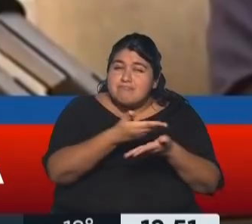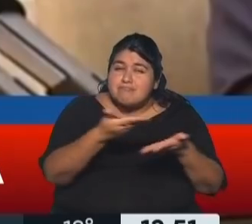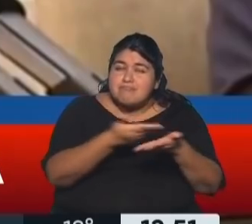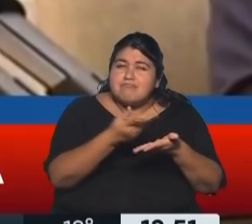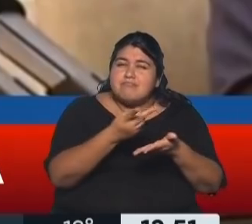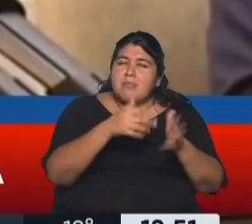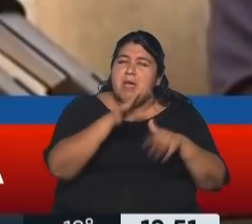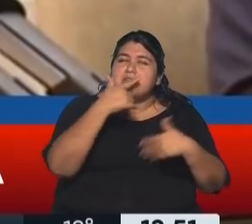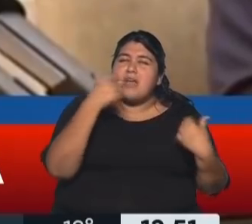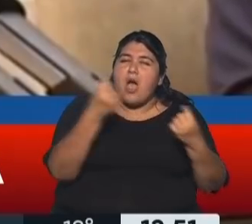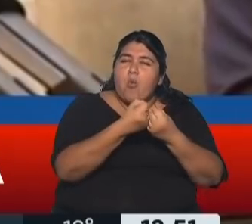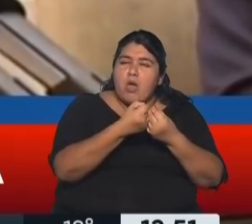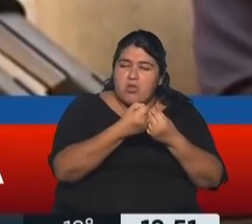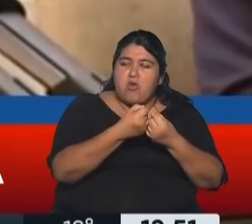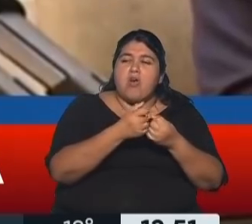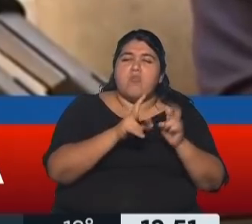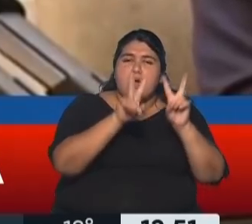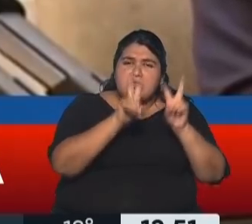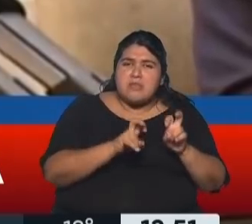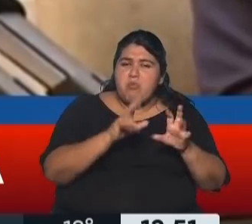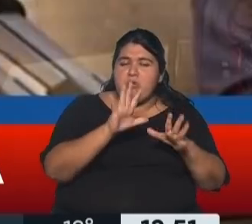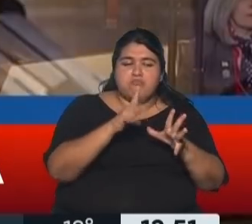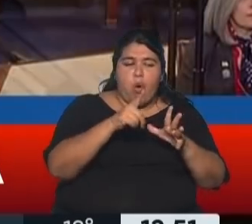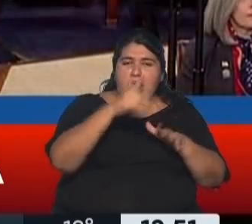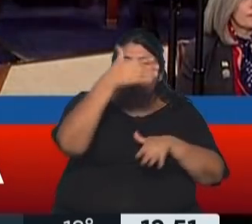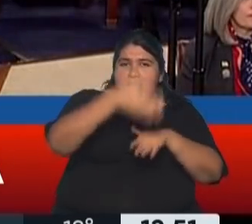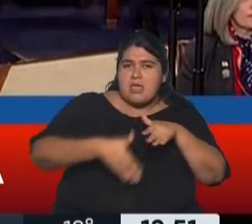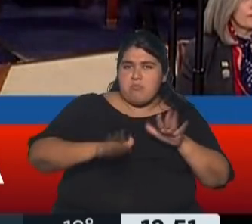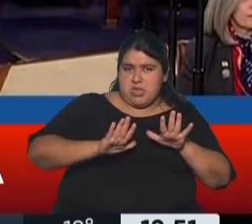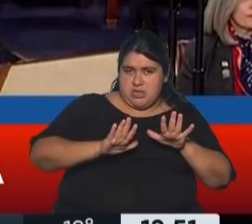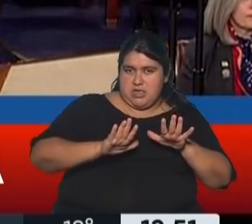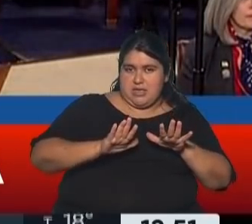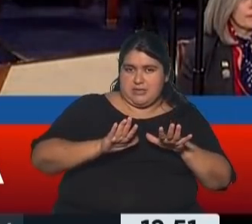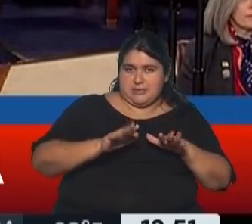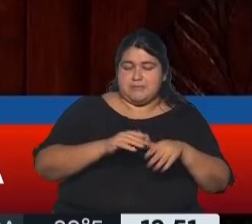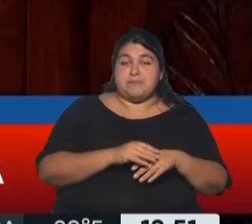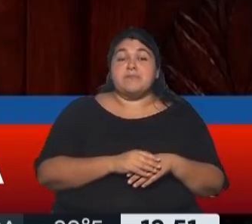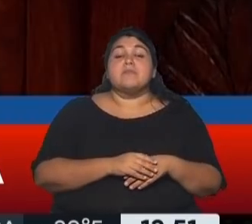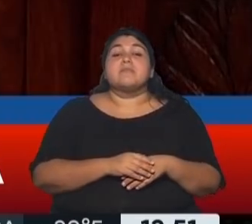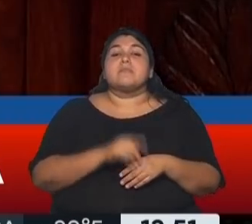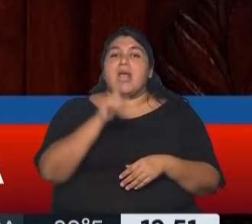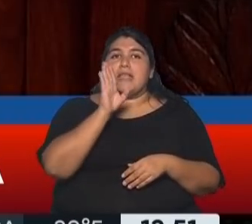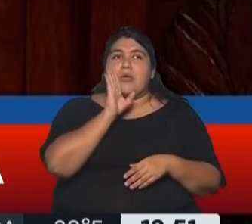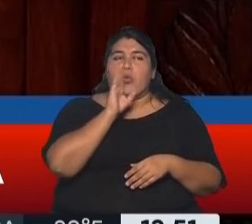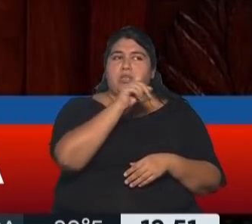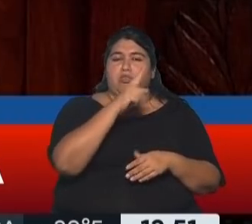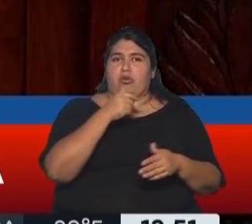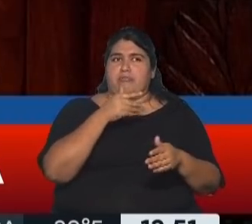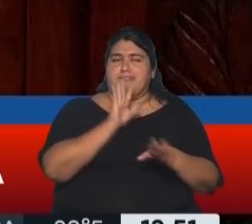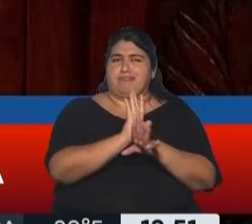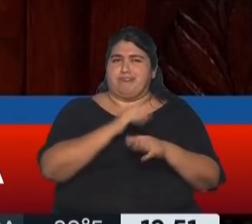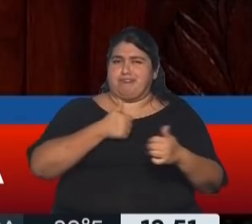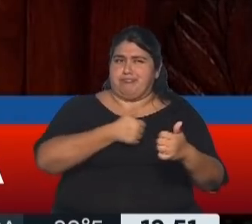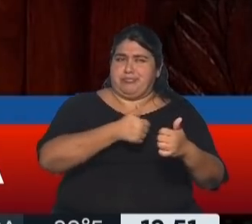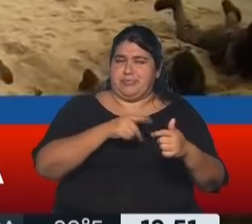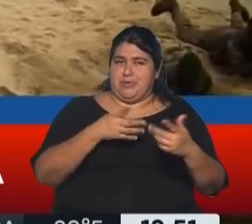fueron los de un acuerdo calificado como sin límites contra un antagonista en común, los Estados Unidos, aunque también